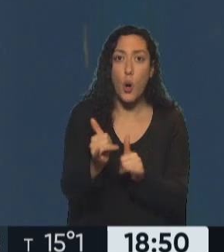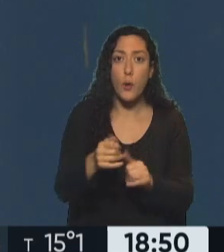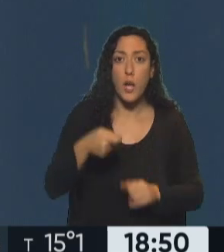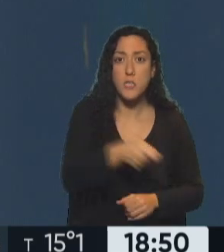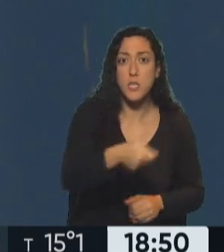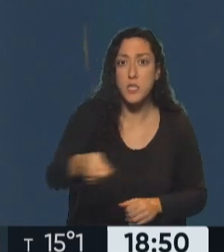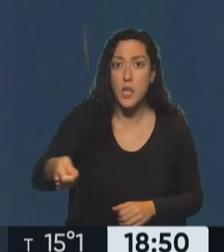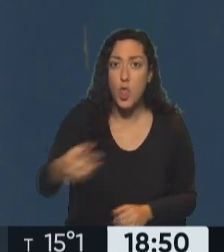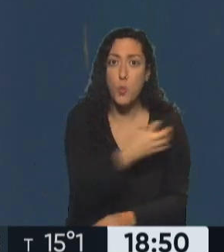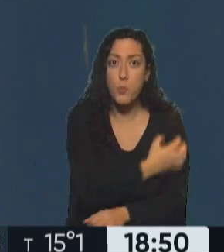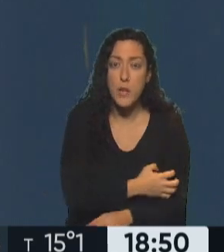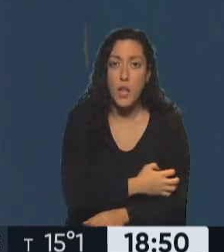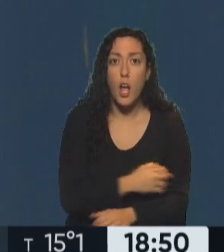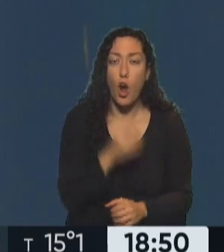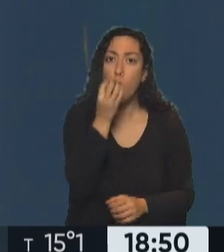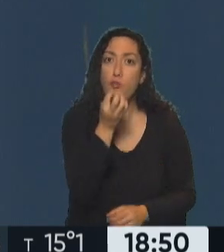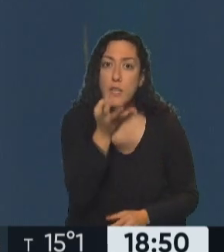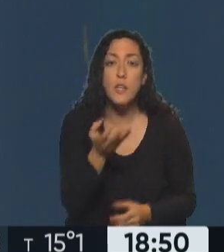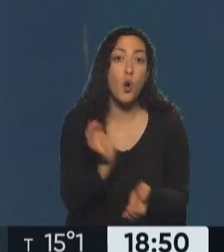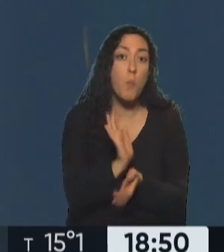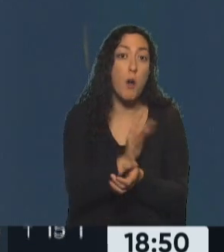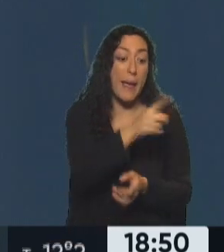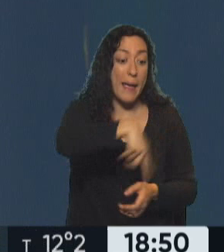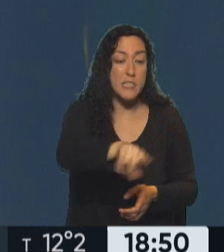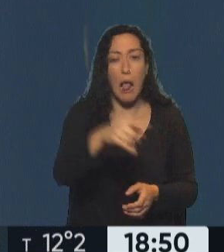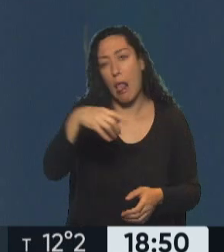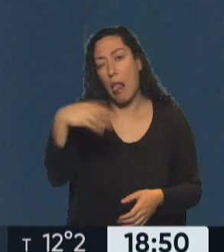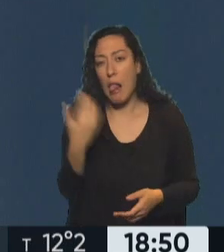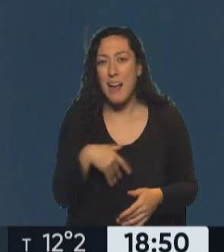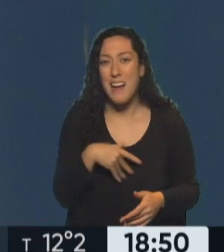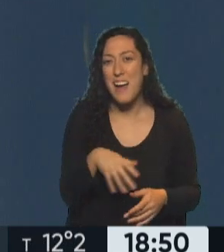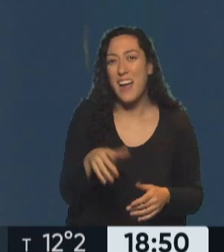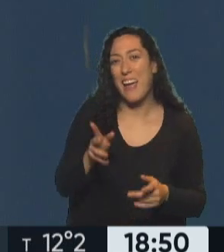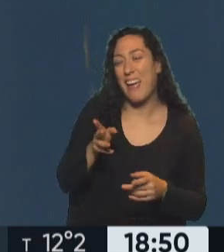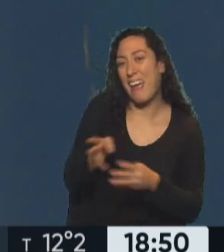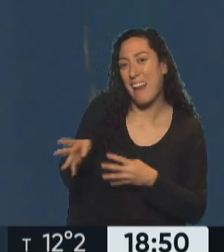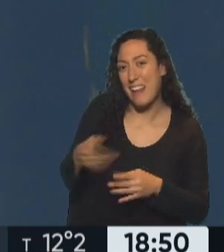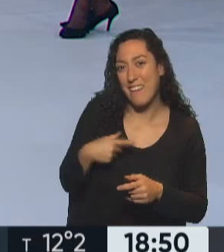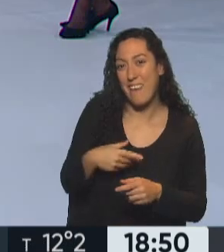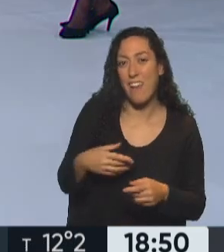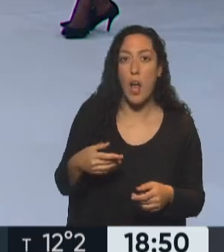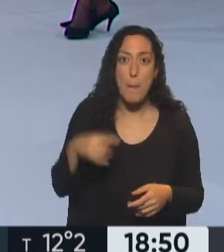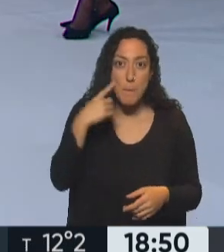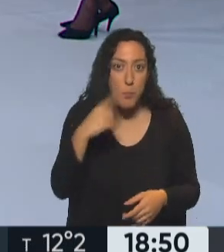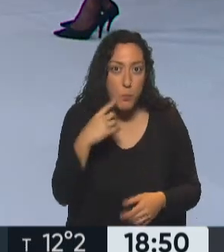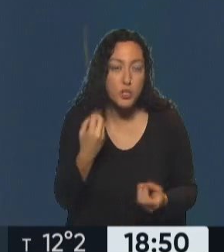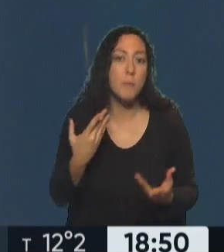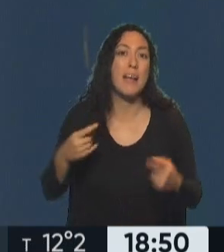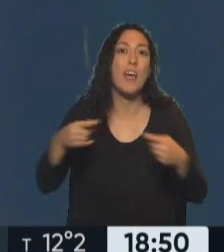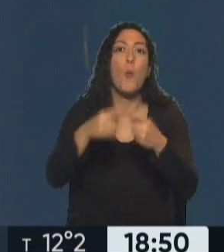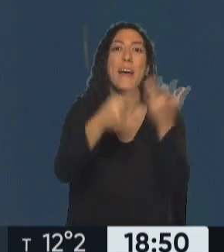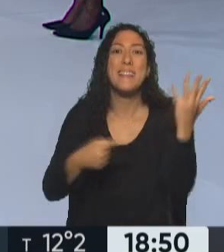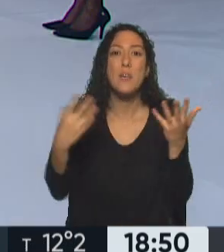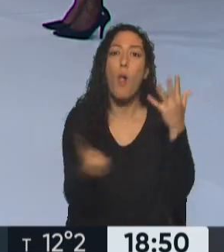y humildes, para hacerlos pasar como guerrilleros, cumplir con metas y recibir algunos beneficios. Bueno, una reforma a las fuerzas